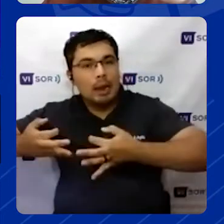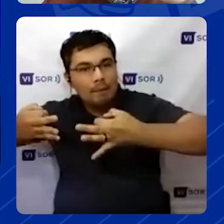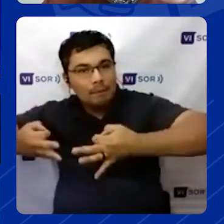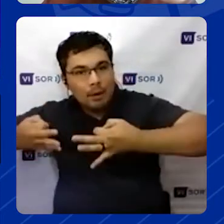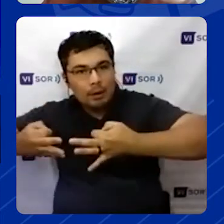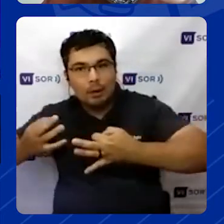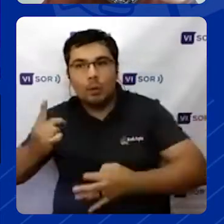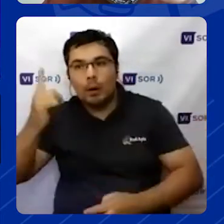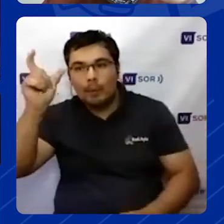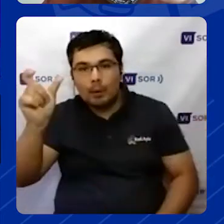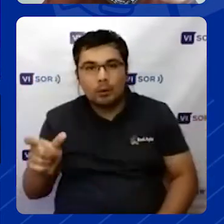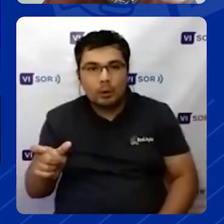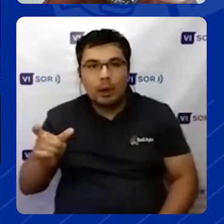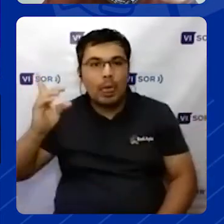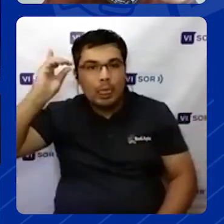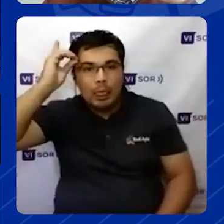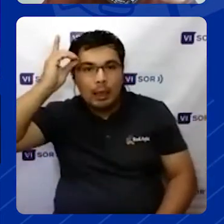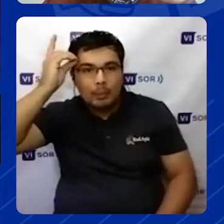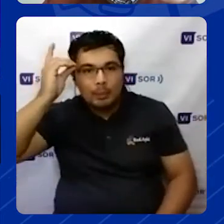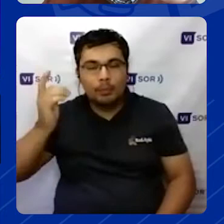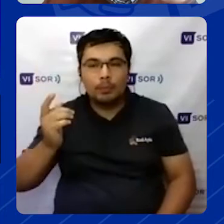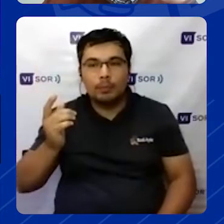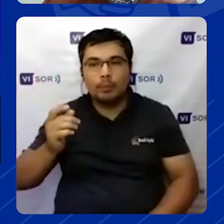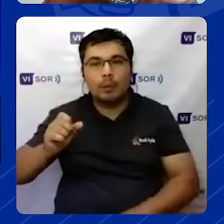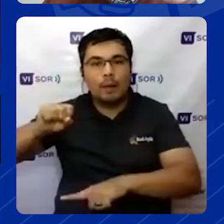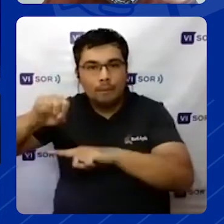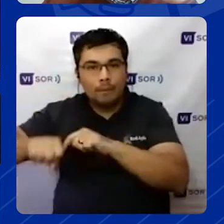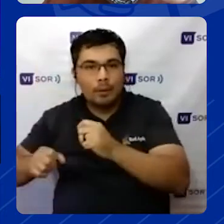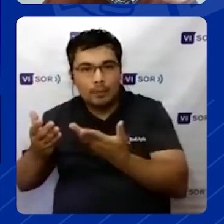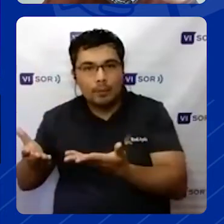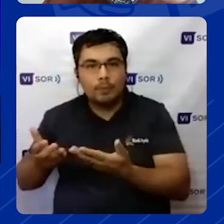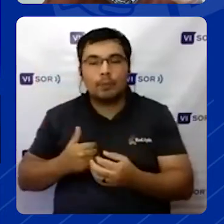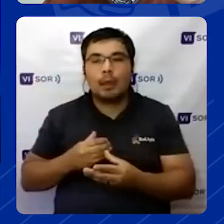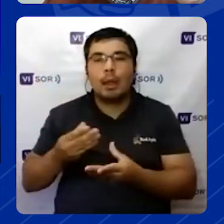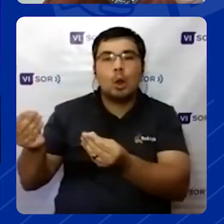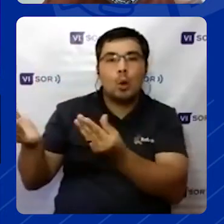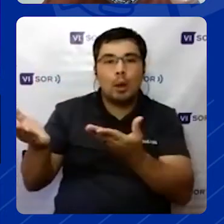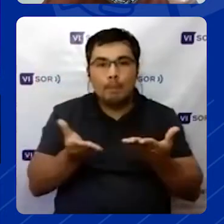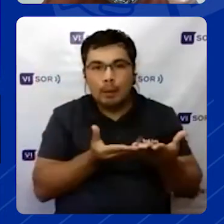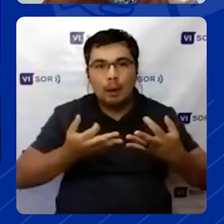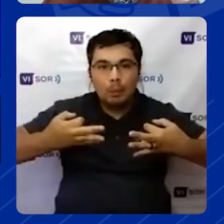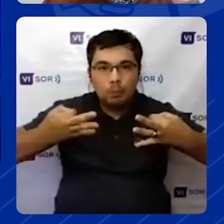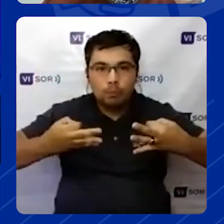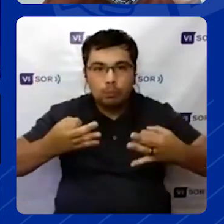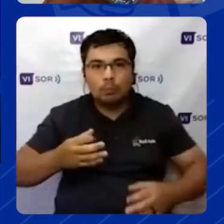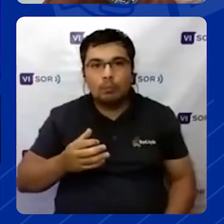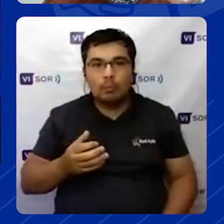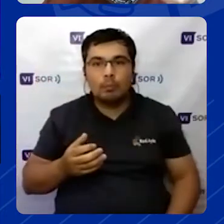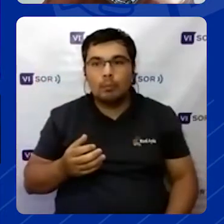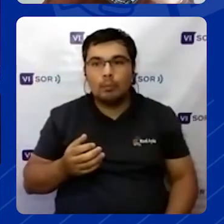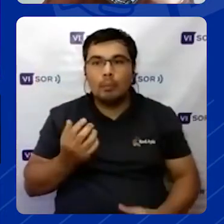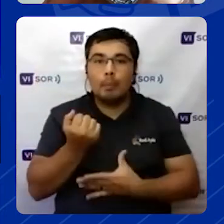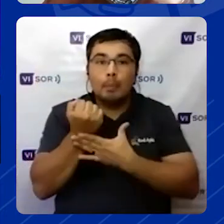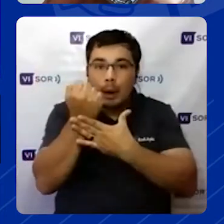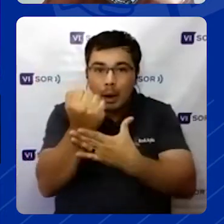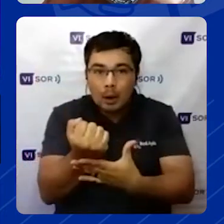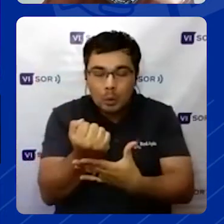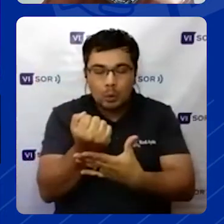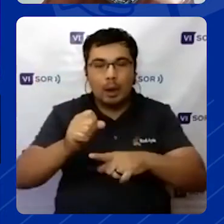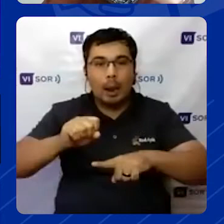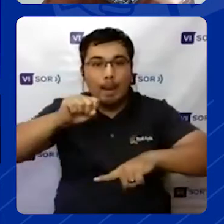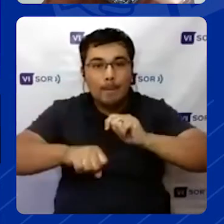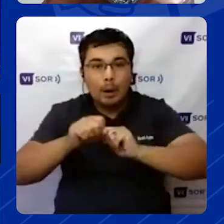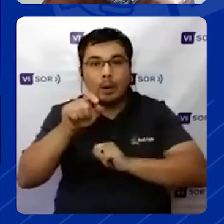de comprensión. Así que los invitamos efectivamente a que les podamos ayudar en validar su texto. Pero